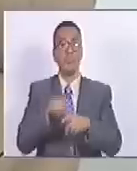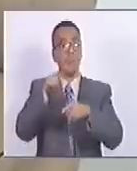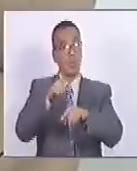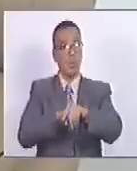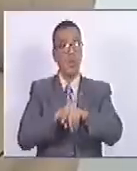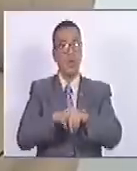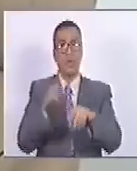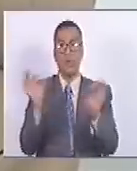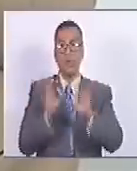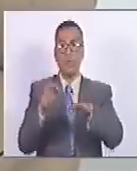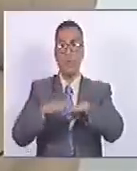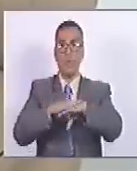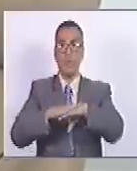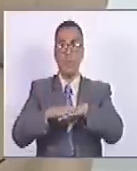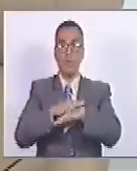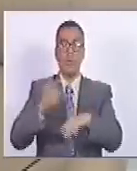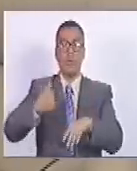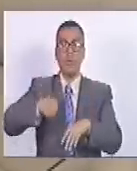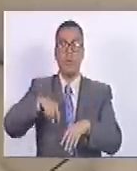Todavía no nos han pedido disculpas,